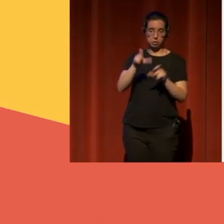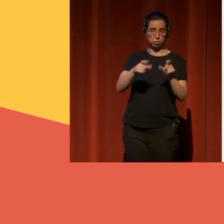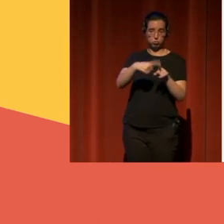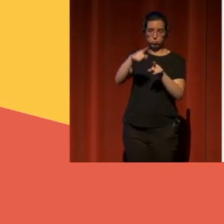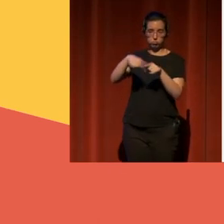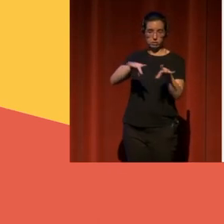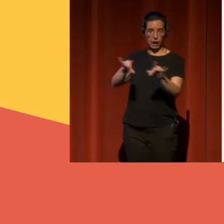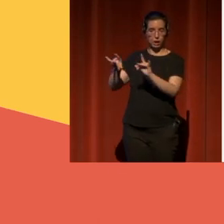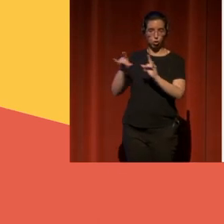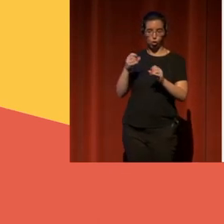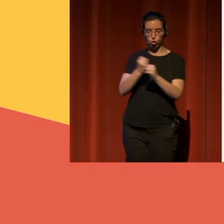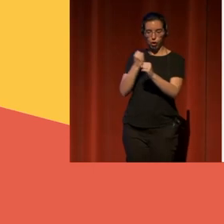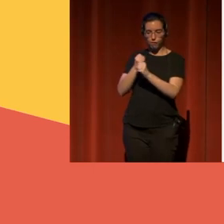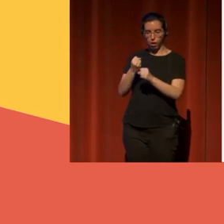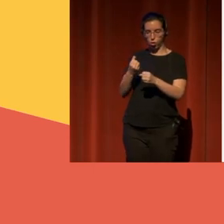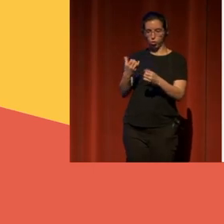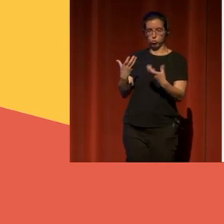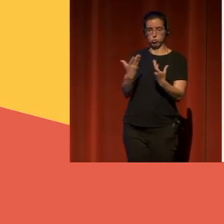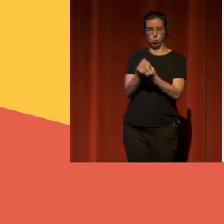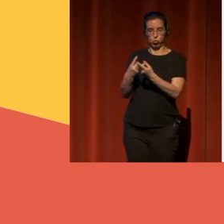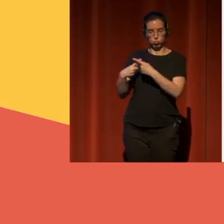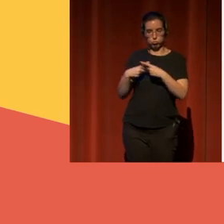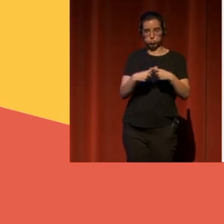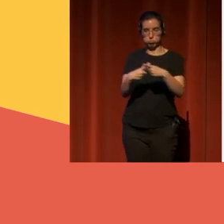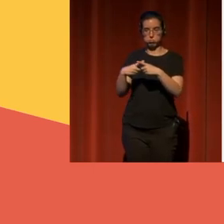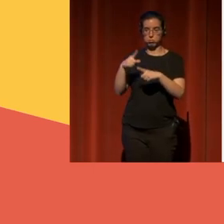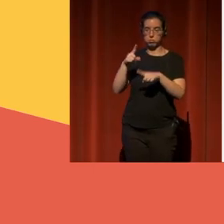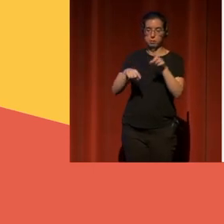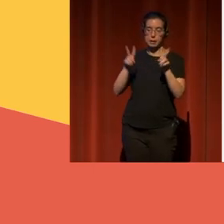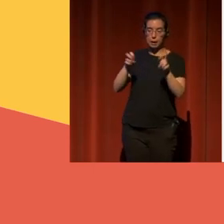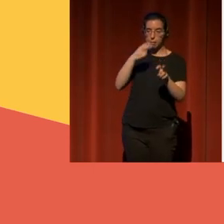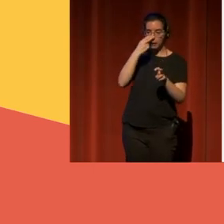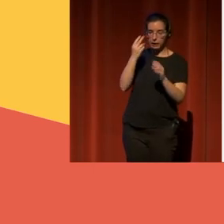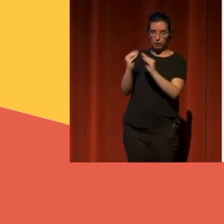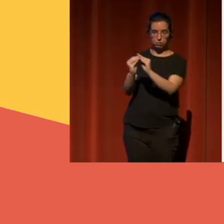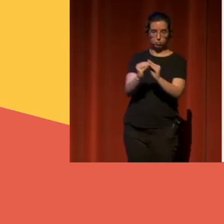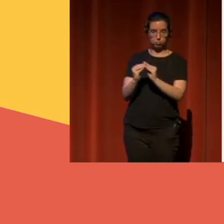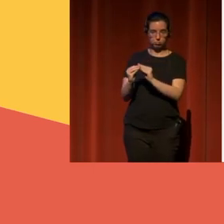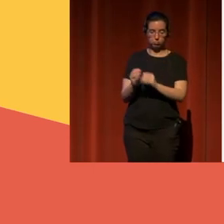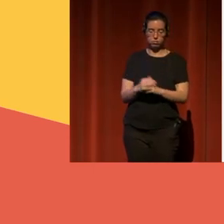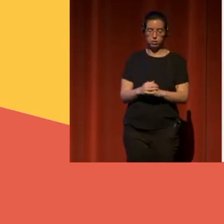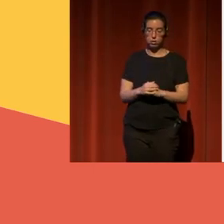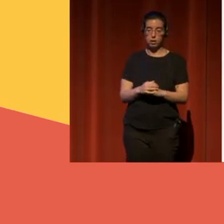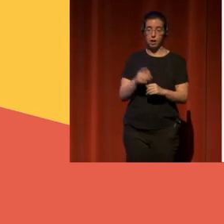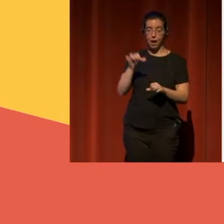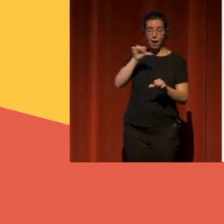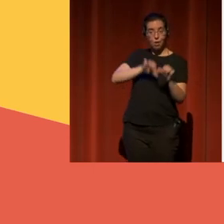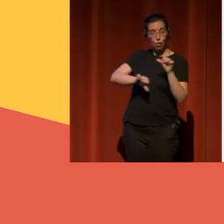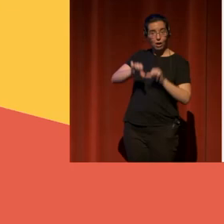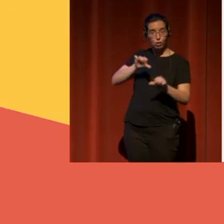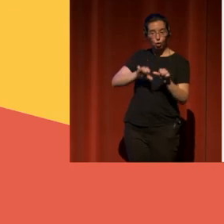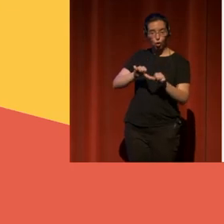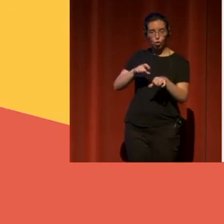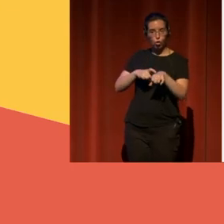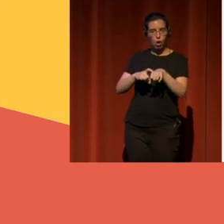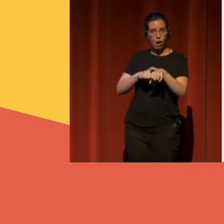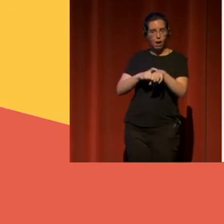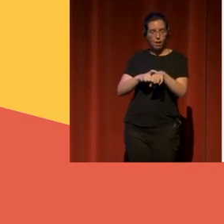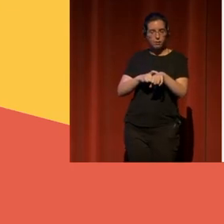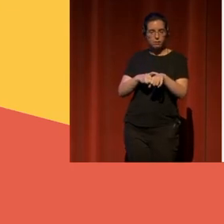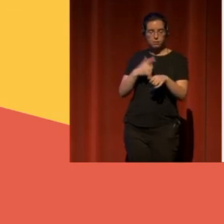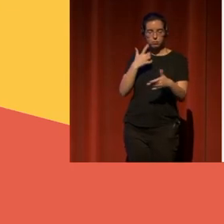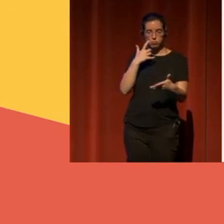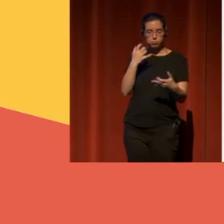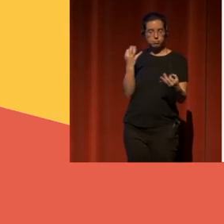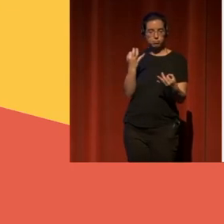trabajo conjunto sobre proyectos de interés para dicha comunidad. Estos laboratorios se caracterizan porque pueden